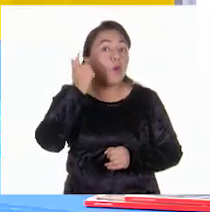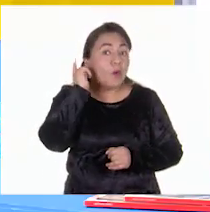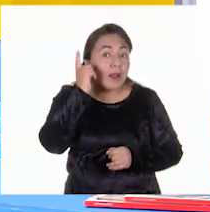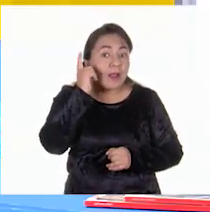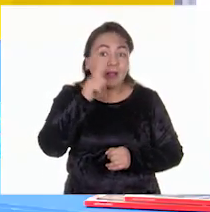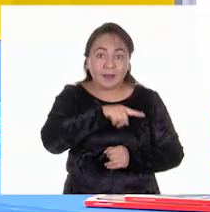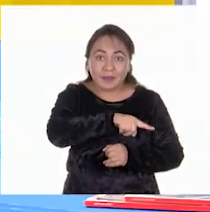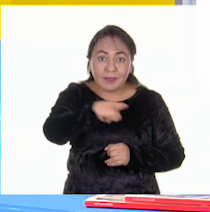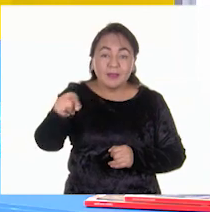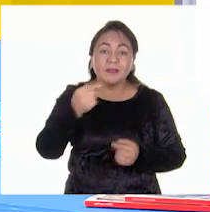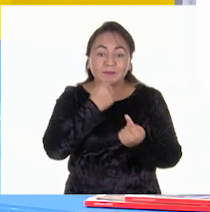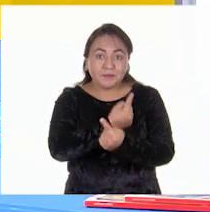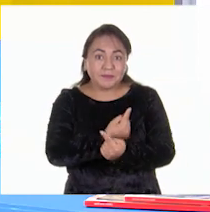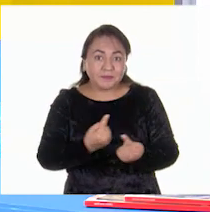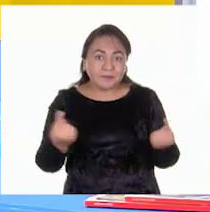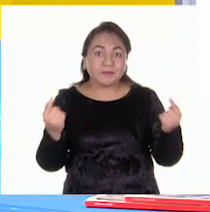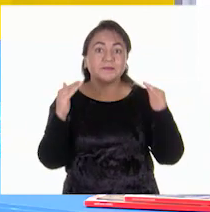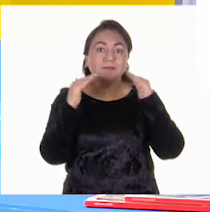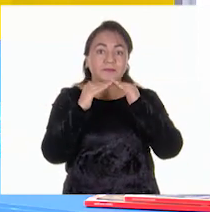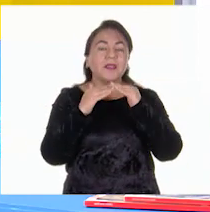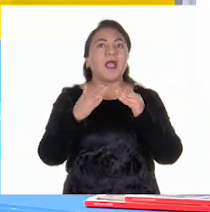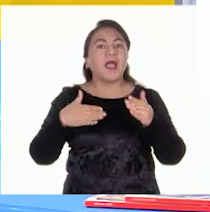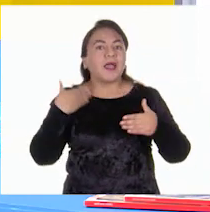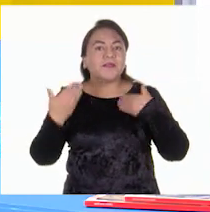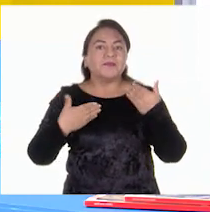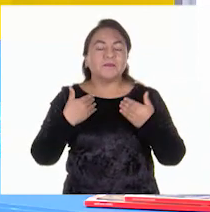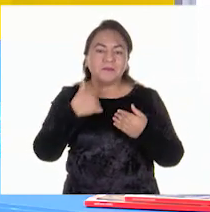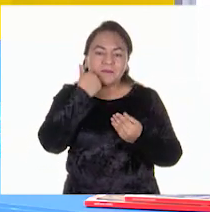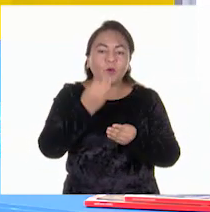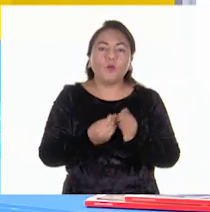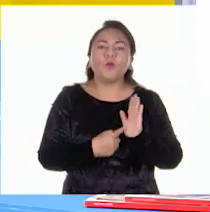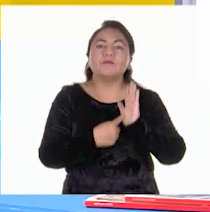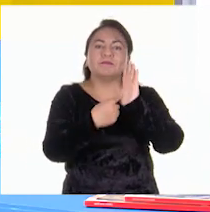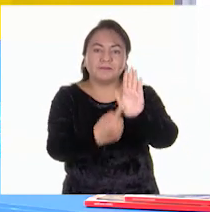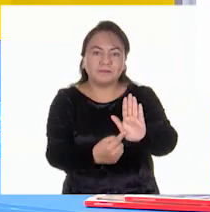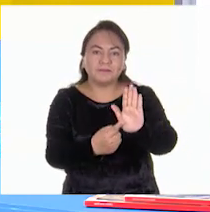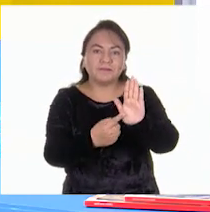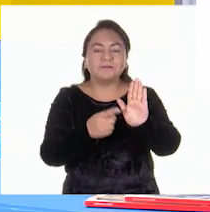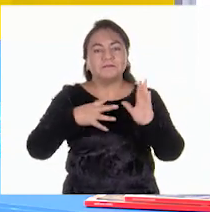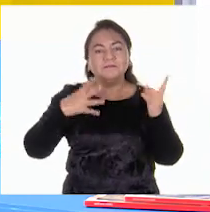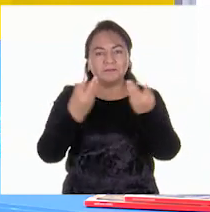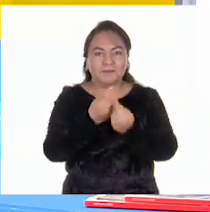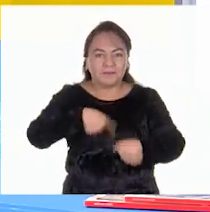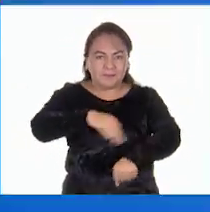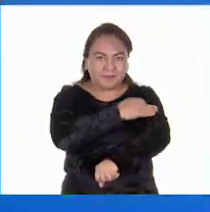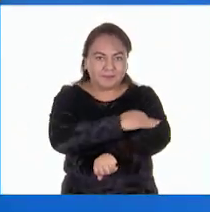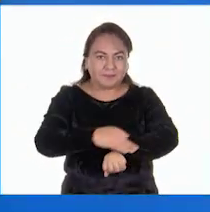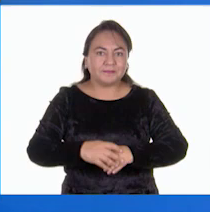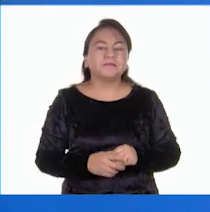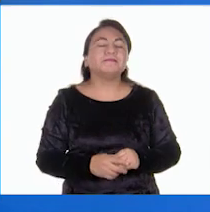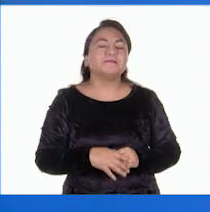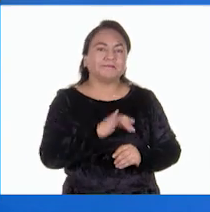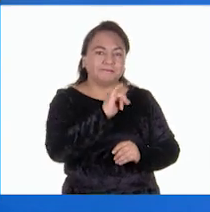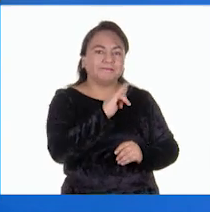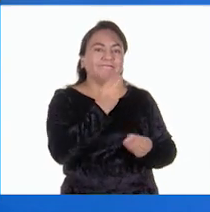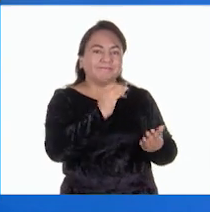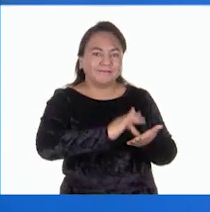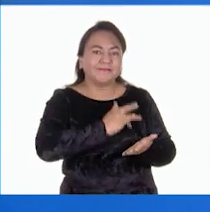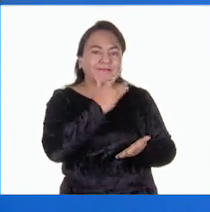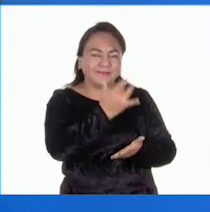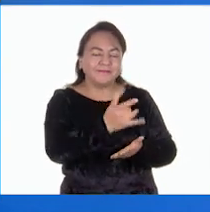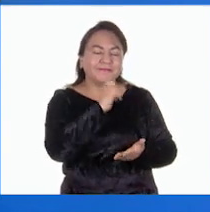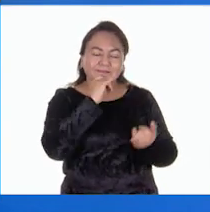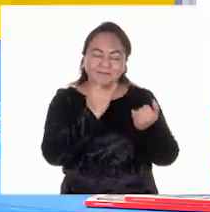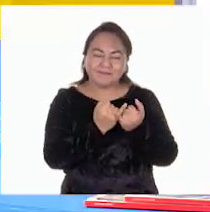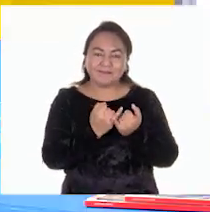que ustedes, niñas y niños en casa, también se animen a compartir su adaptación teatral con su familia. Así es. Pues muchas gracias